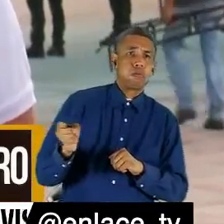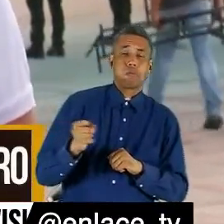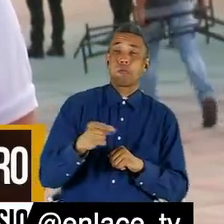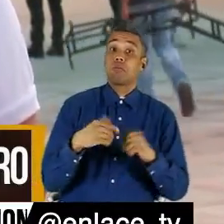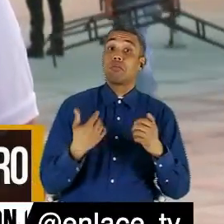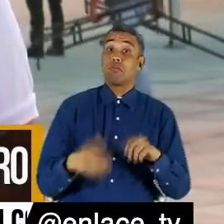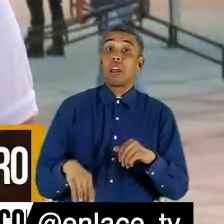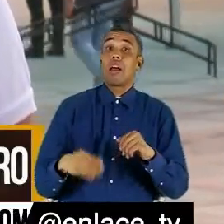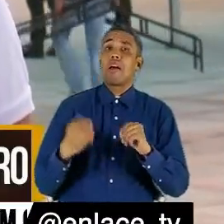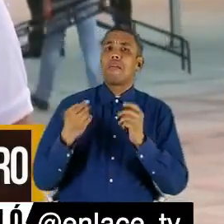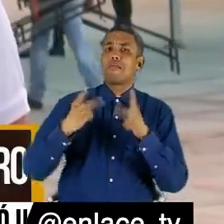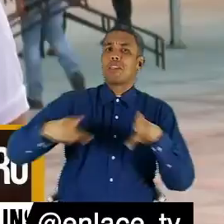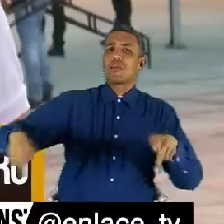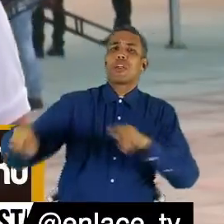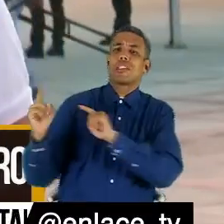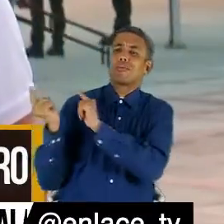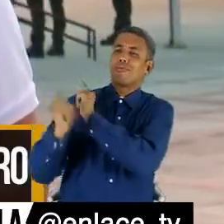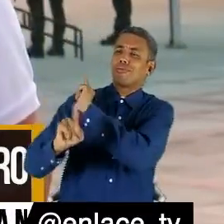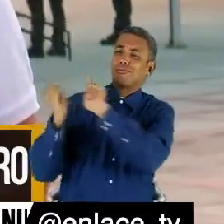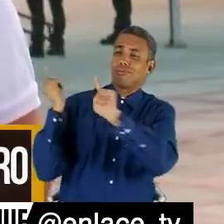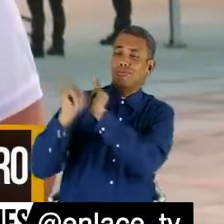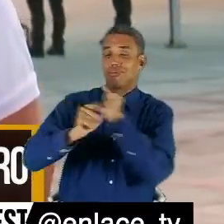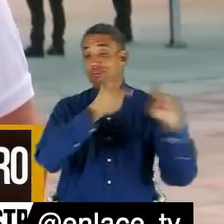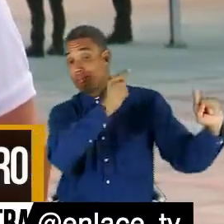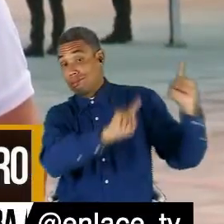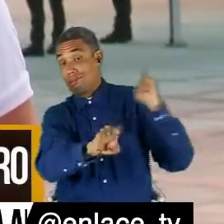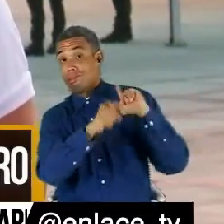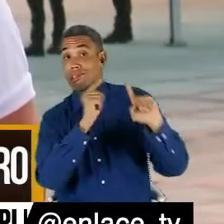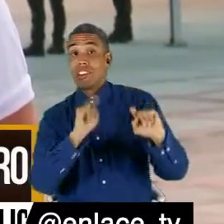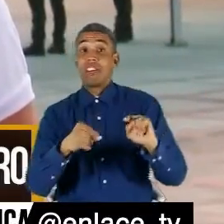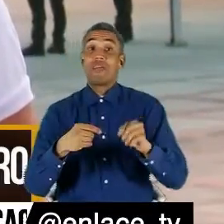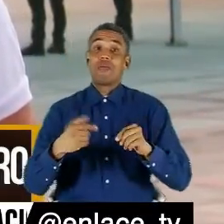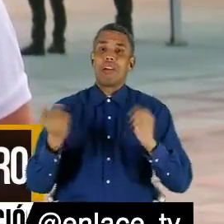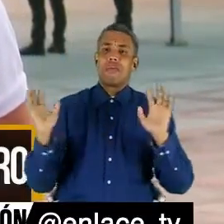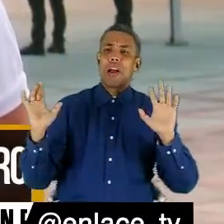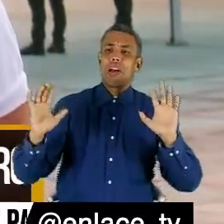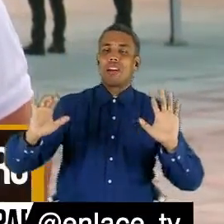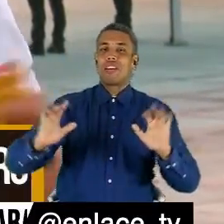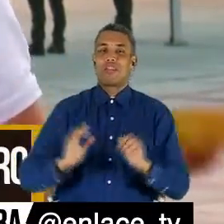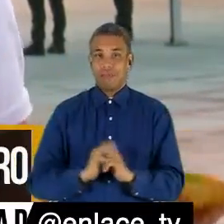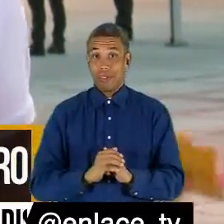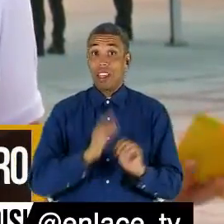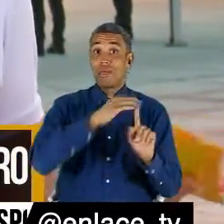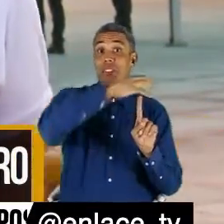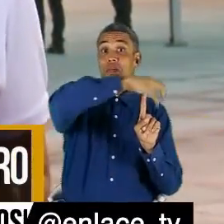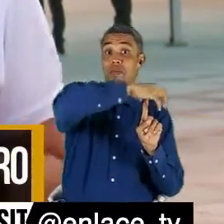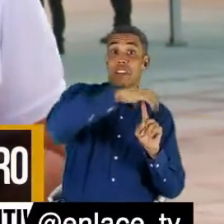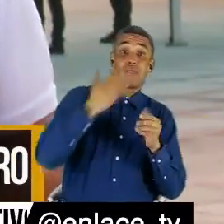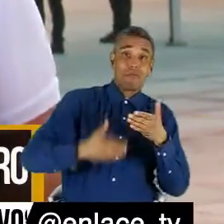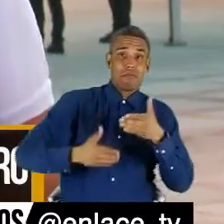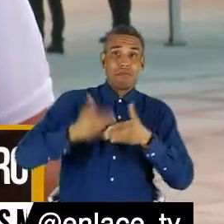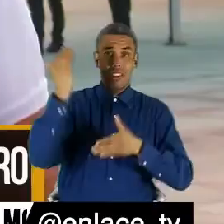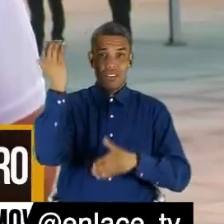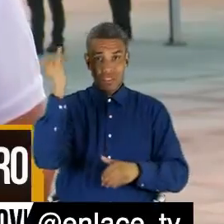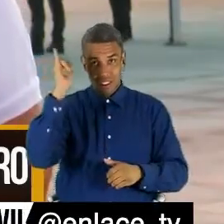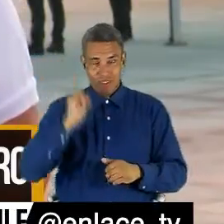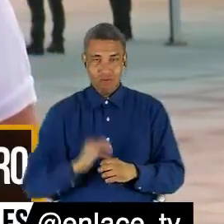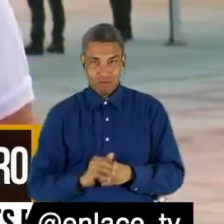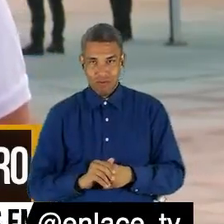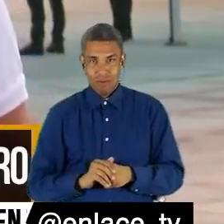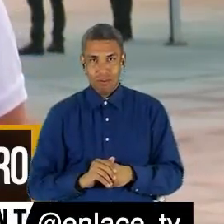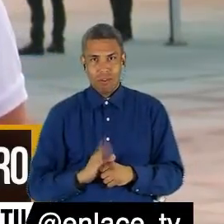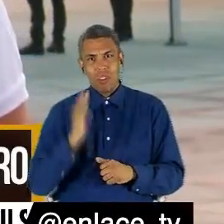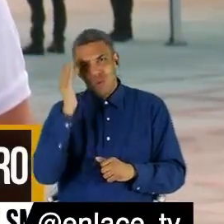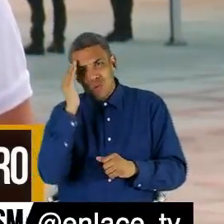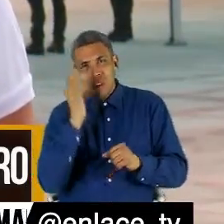recordamos que ya estamos viviendo la versión número 51 de la Feria Agropecuaria y Agroindustrial. Aparte pues de los eventos